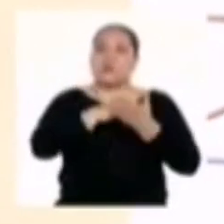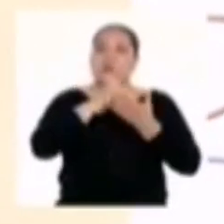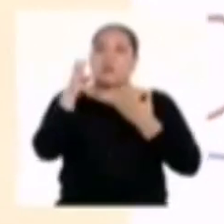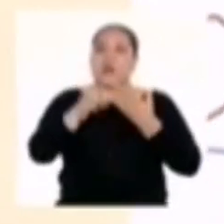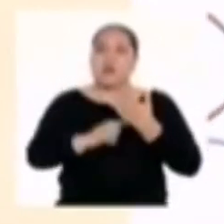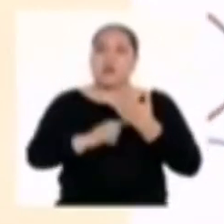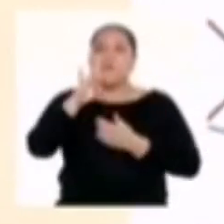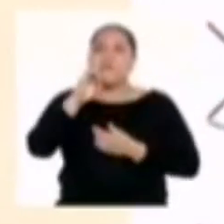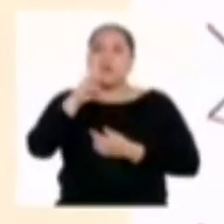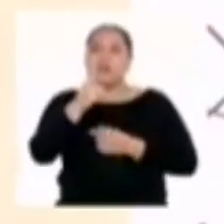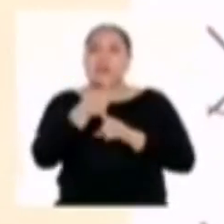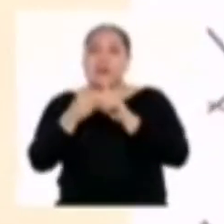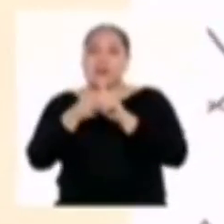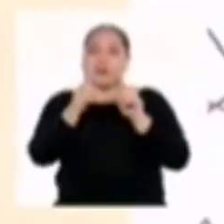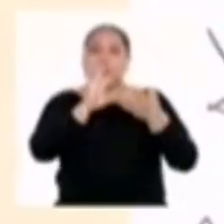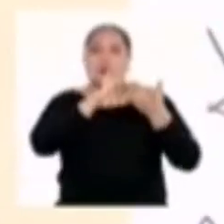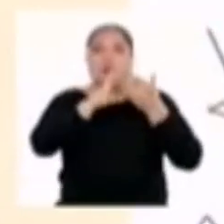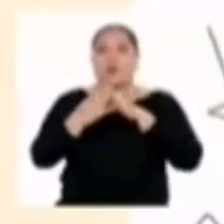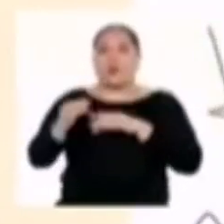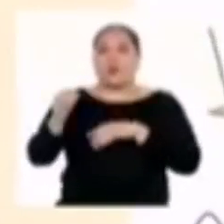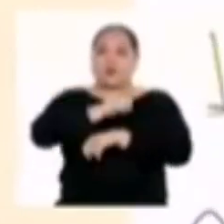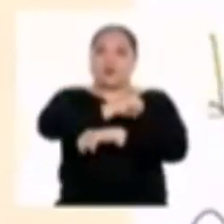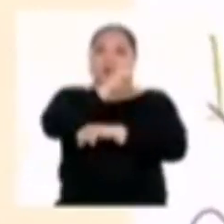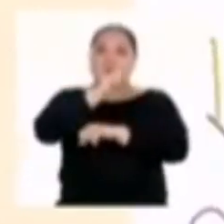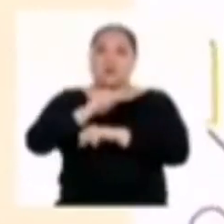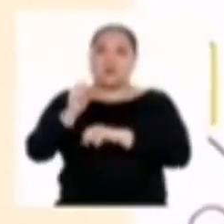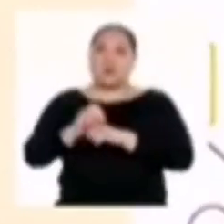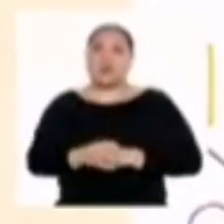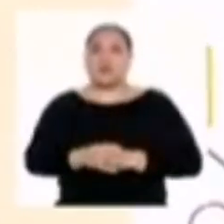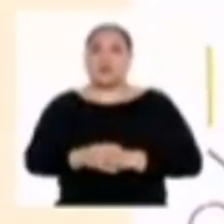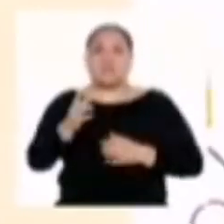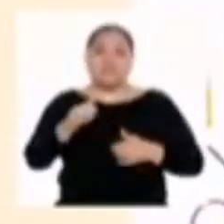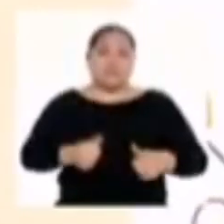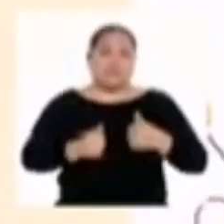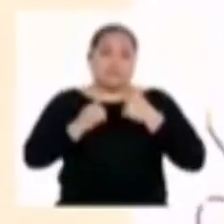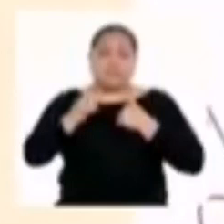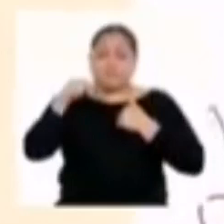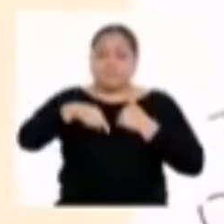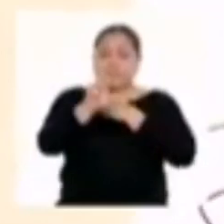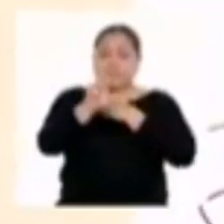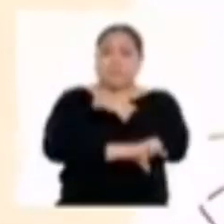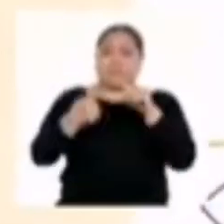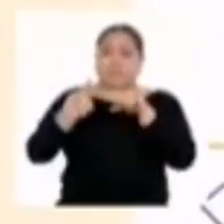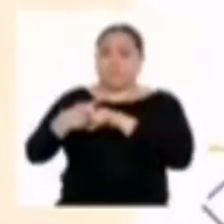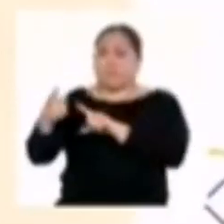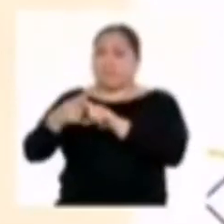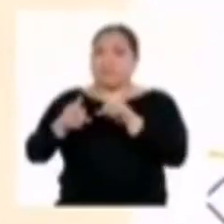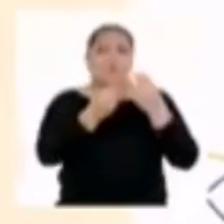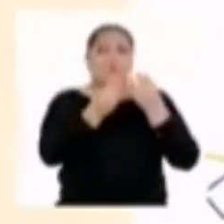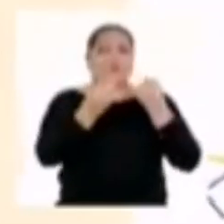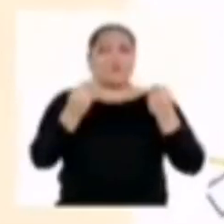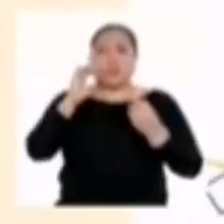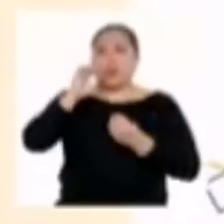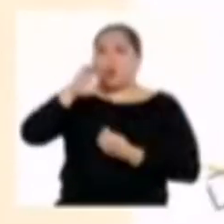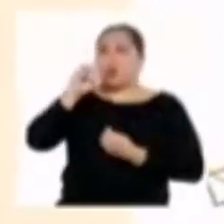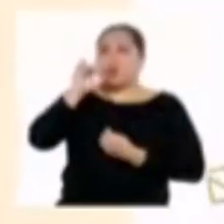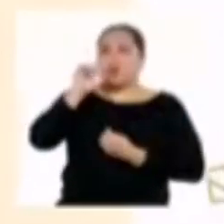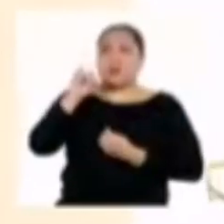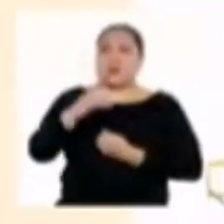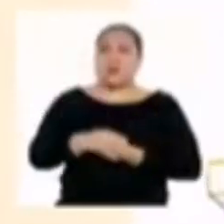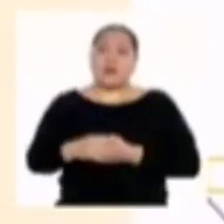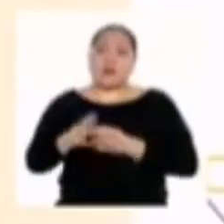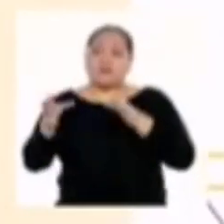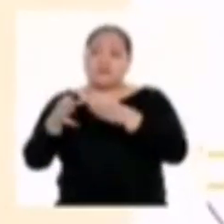la SPDA. Vivimos en un país megadiverso. Tenemos una diversidad de ecosistemas, de especies, de flora, fauna